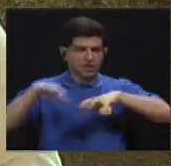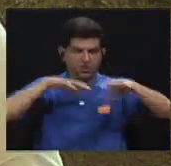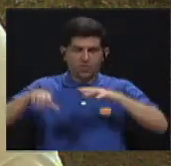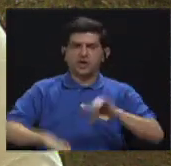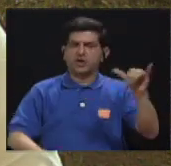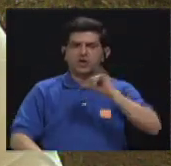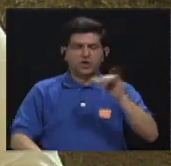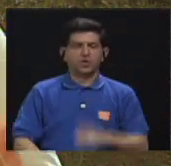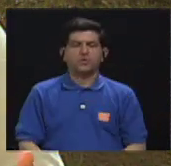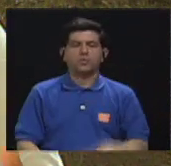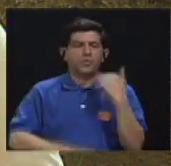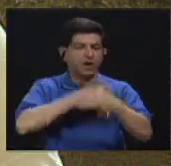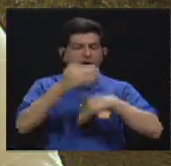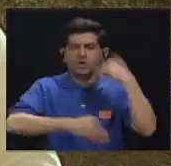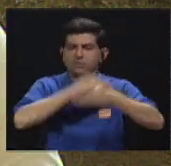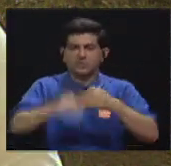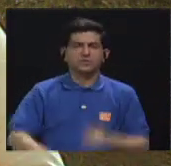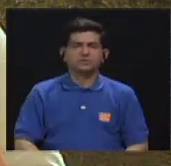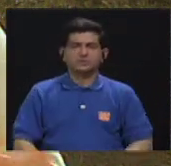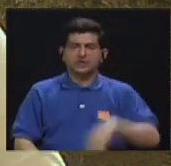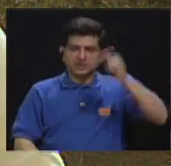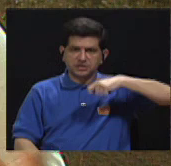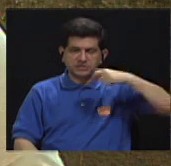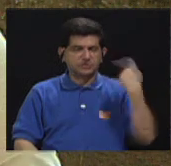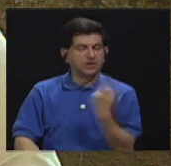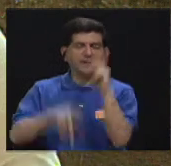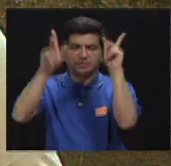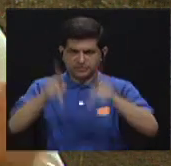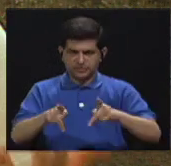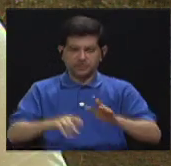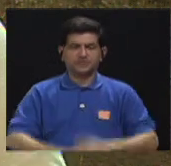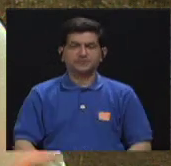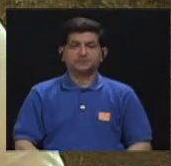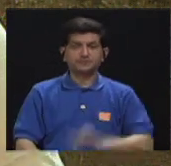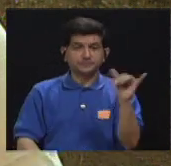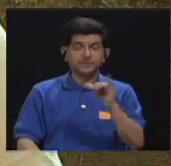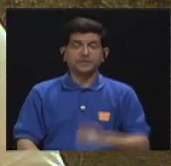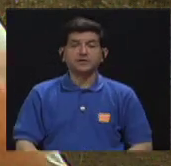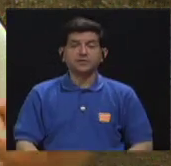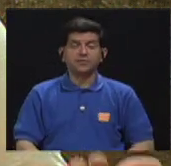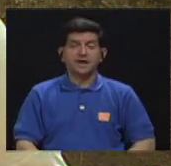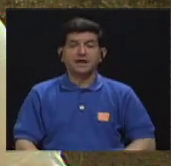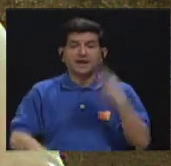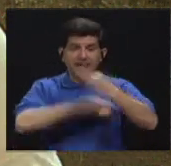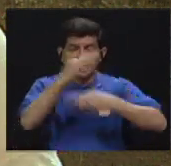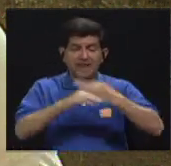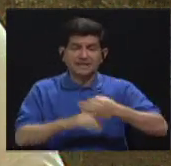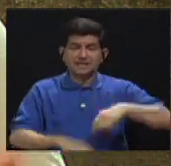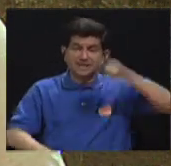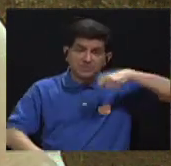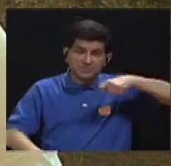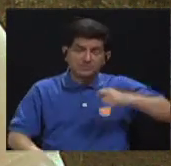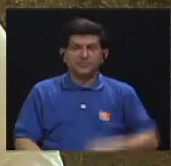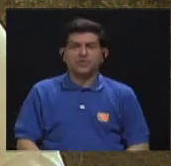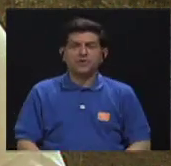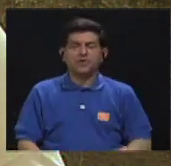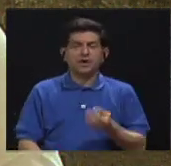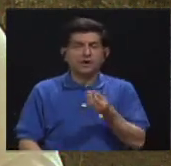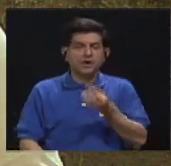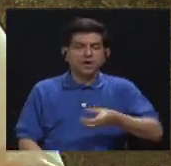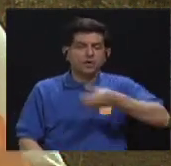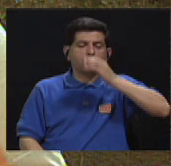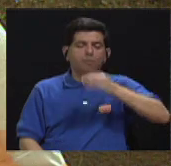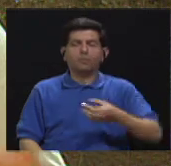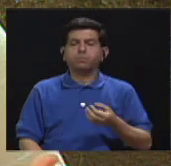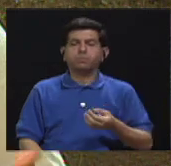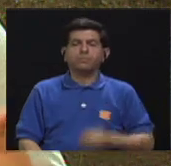tener el mismo propósito, ¿verdad?, el cepillado en cada uno de los pacientes. Al mismo tiempo el cepillo de dientes, el enjuague bucal, la pasta dental, todo eso